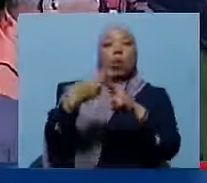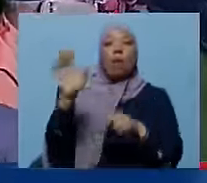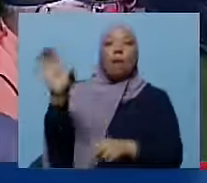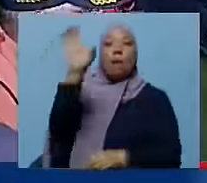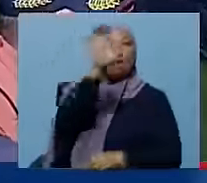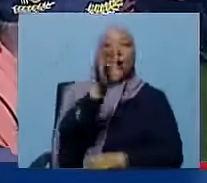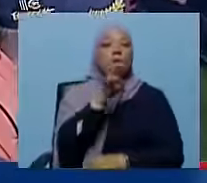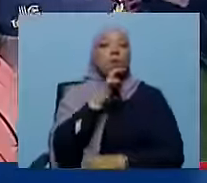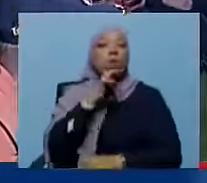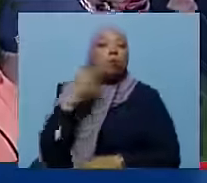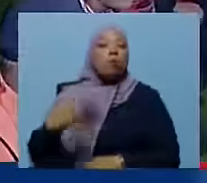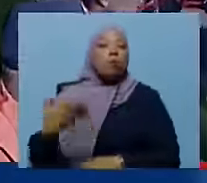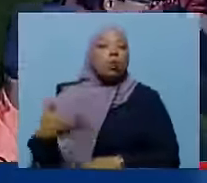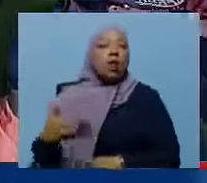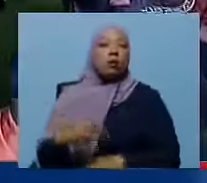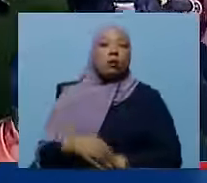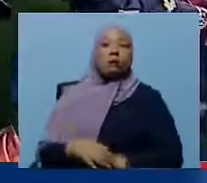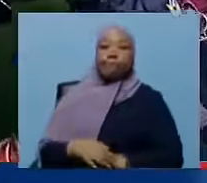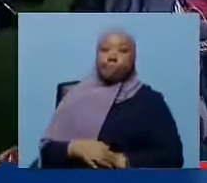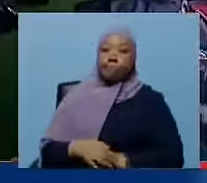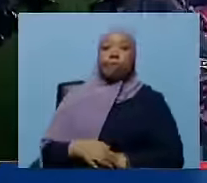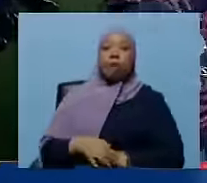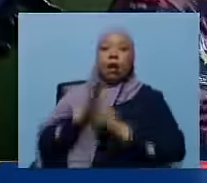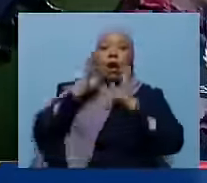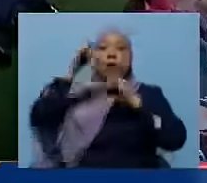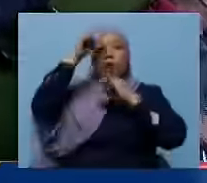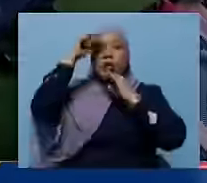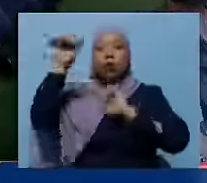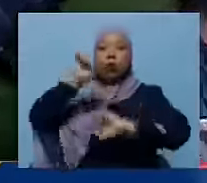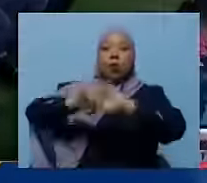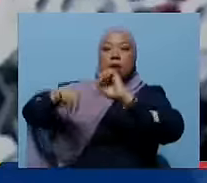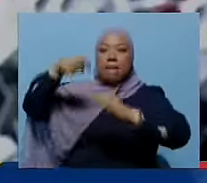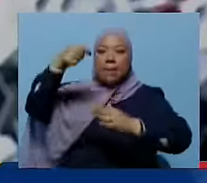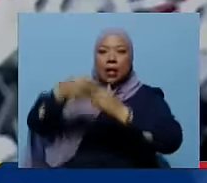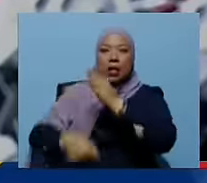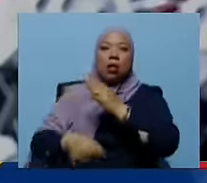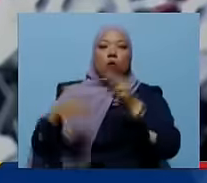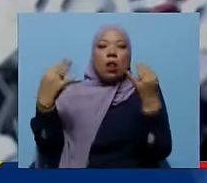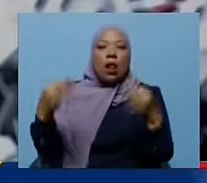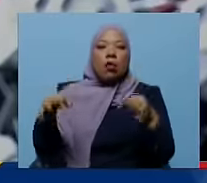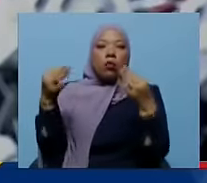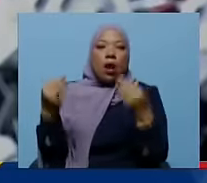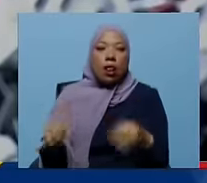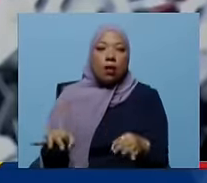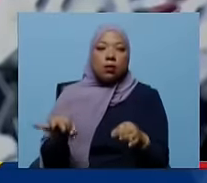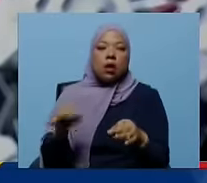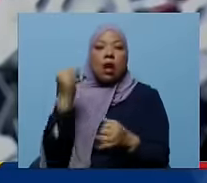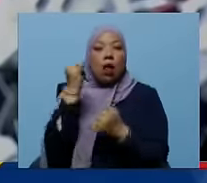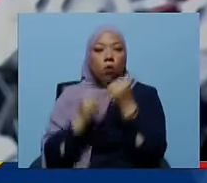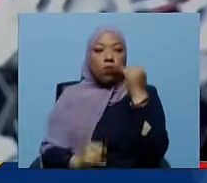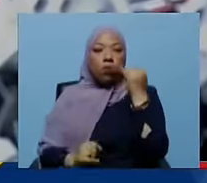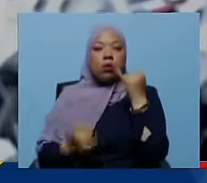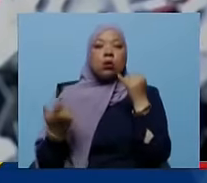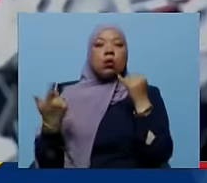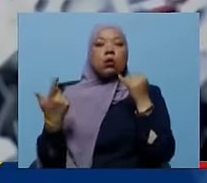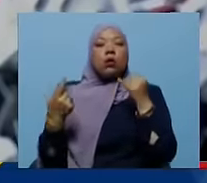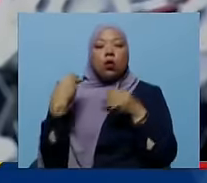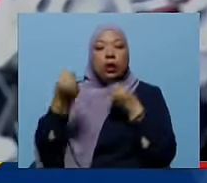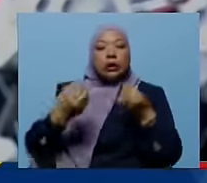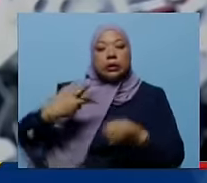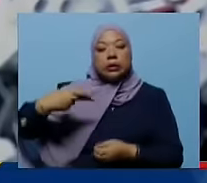oro en la atención de tragedias. La última gran tragedia fue la de Tejería,